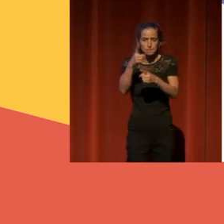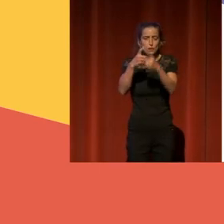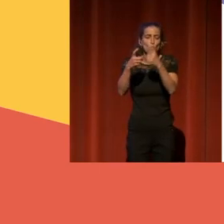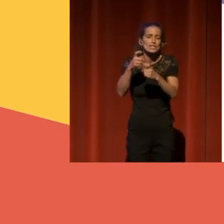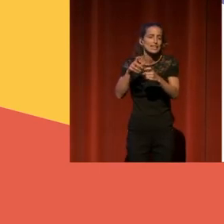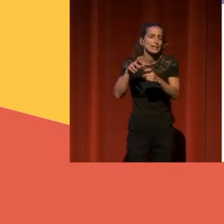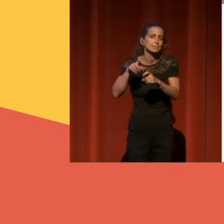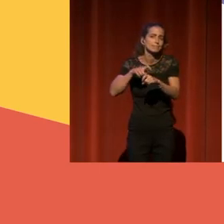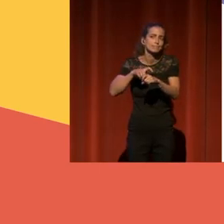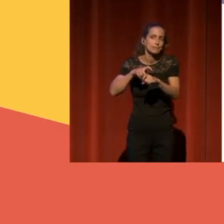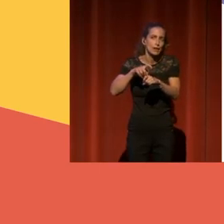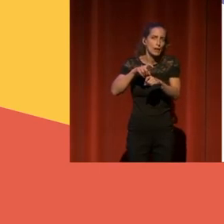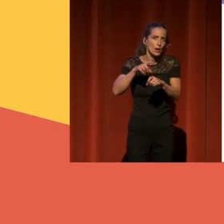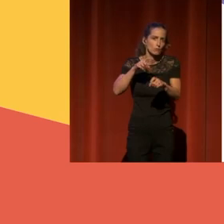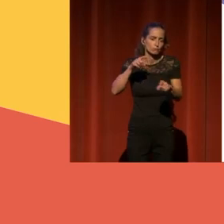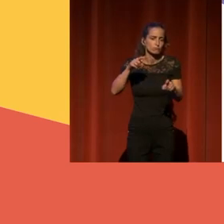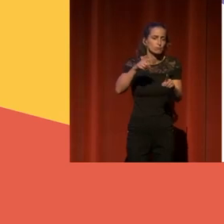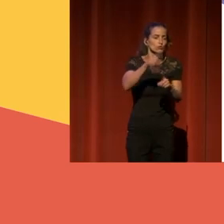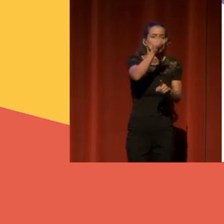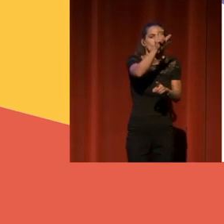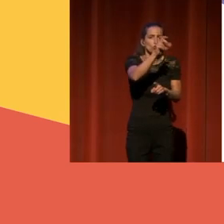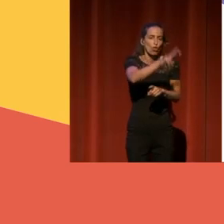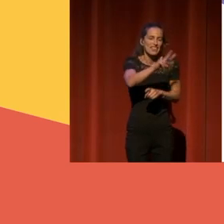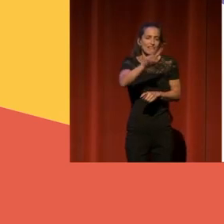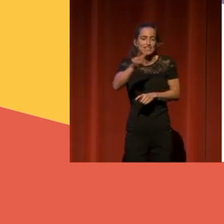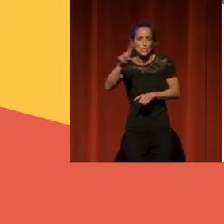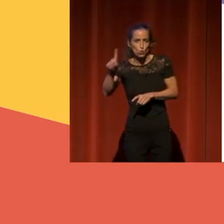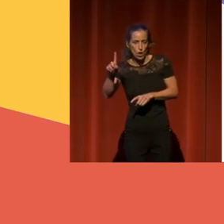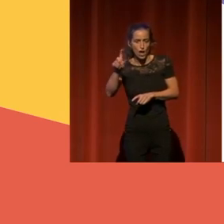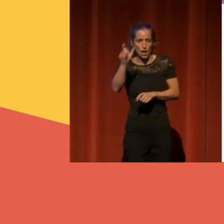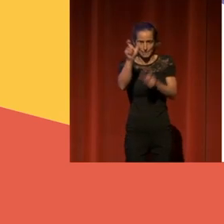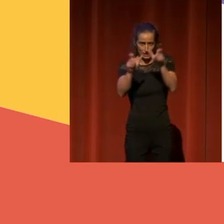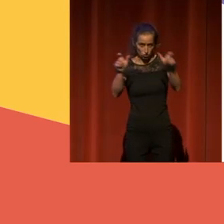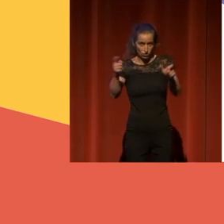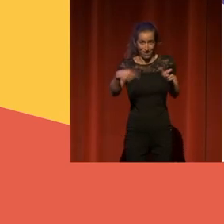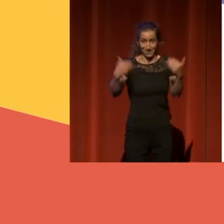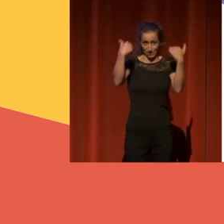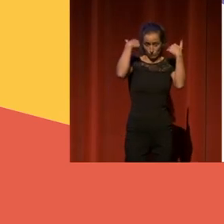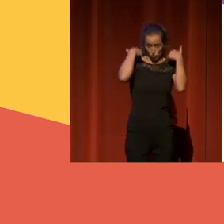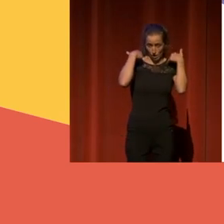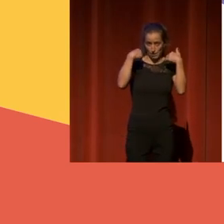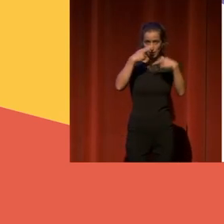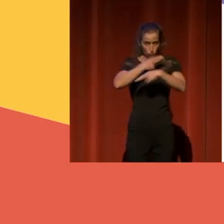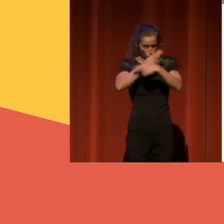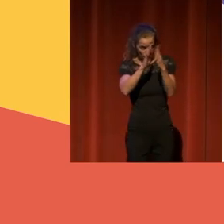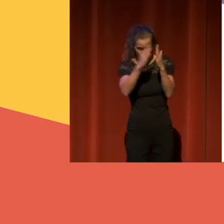planteamos a 221 personas responsables de bibliotecas públicas municipales